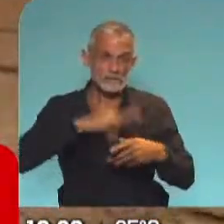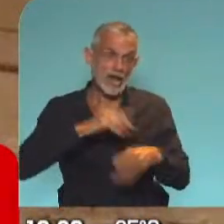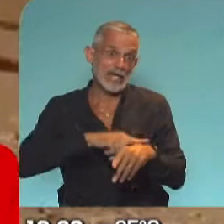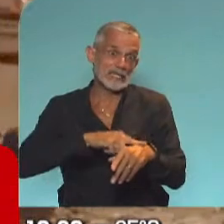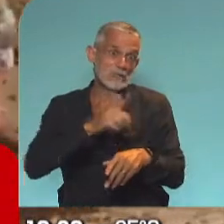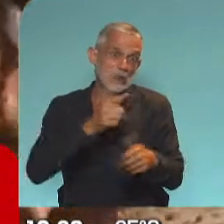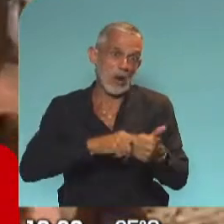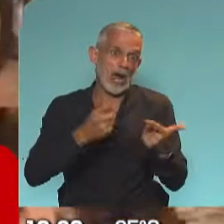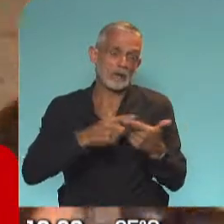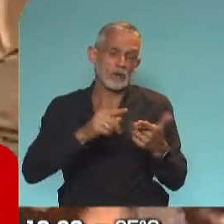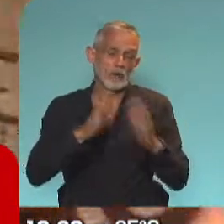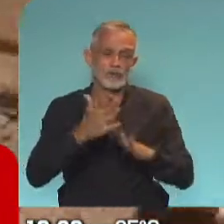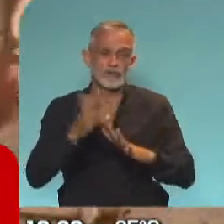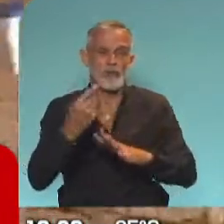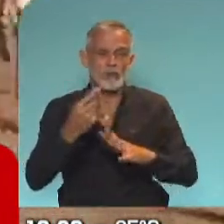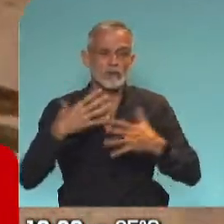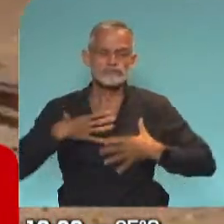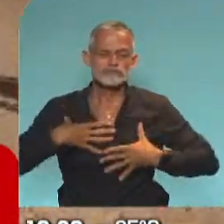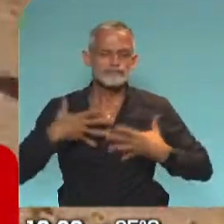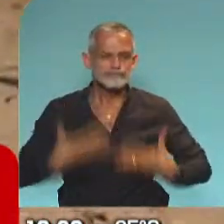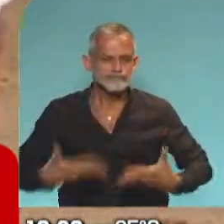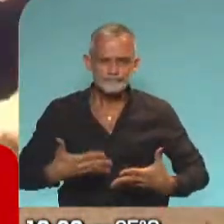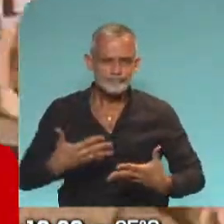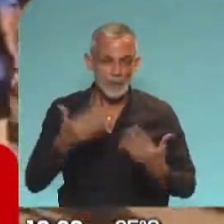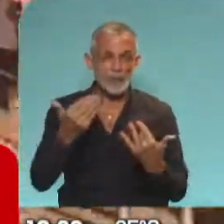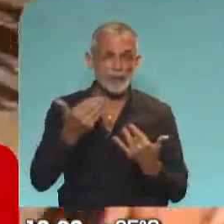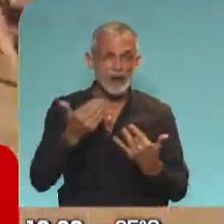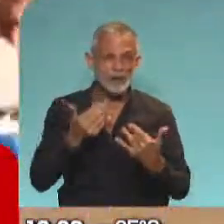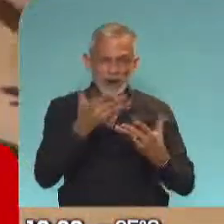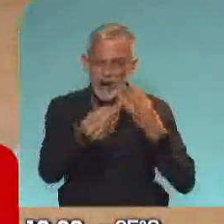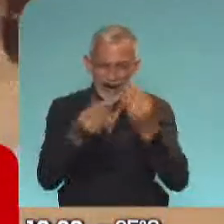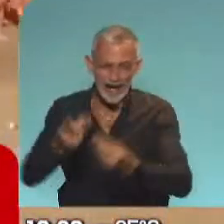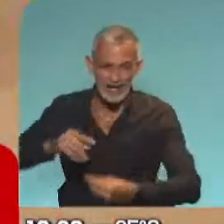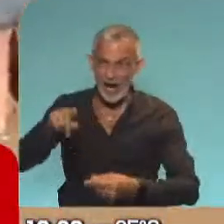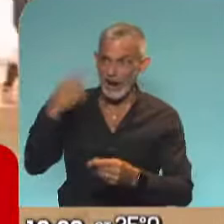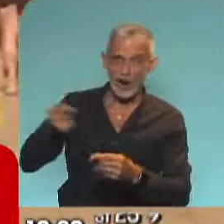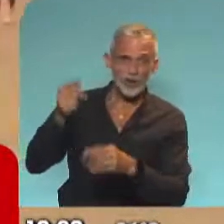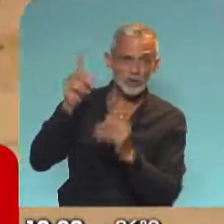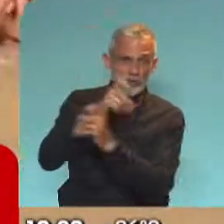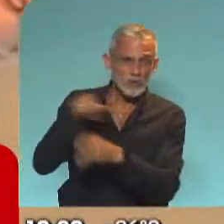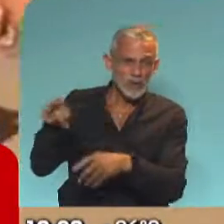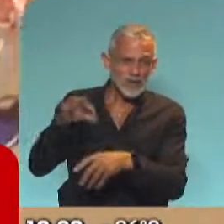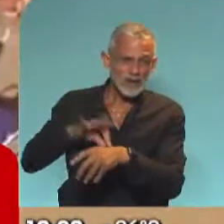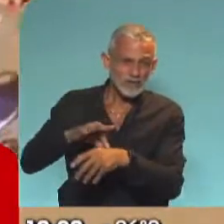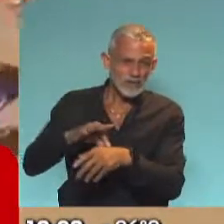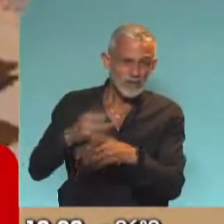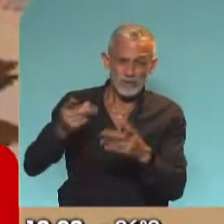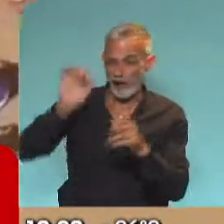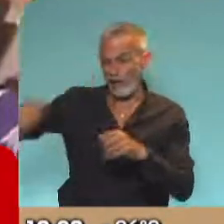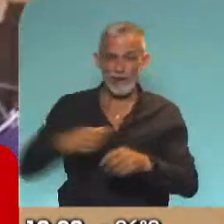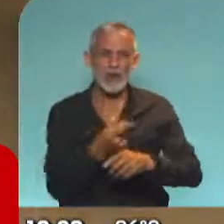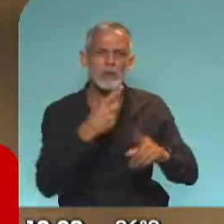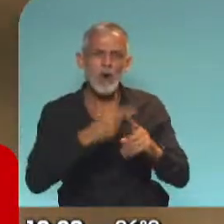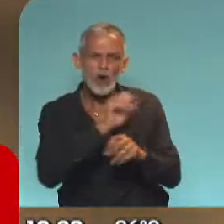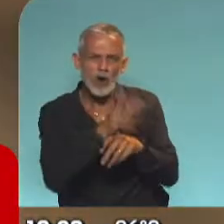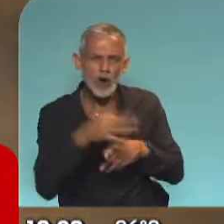tiene disposición física para poder asistir otras patologías, que es un problema. ¿Sí?